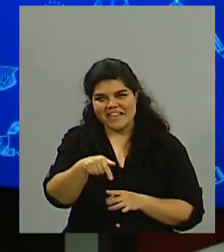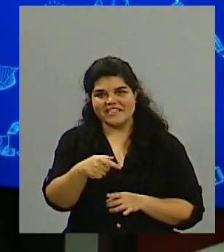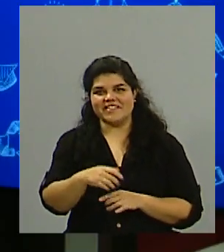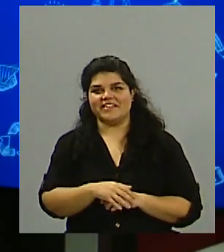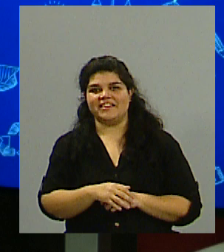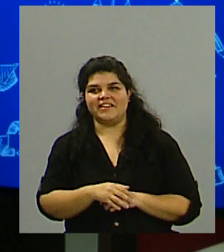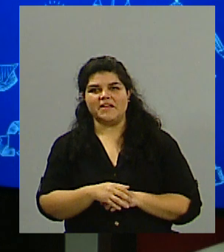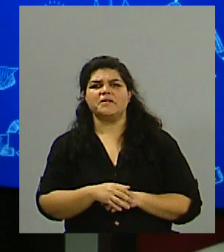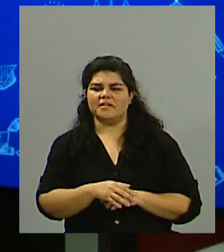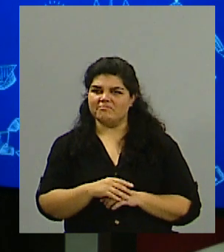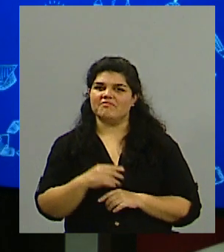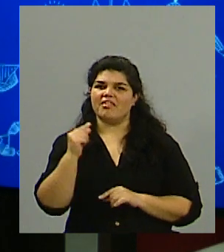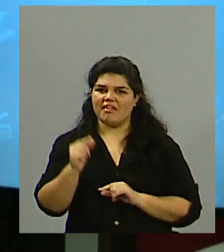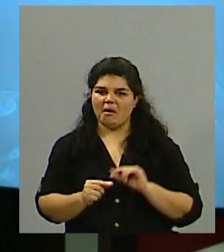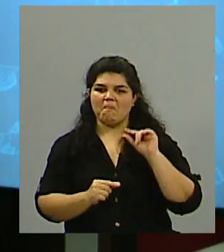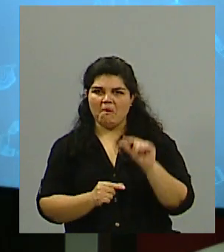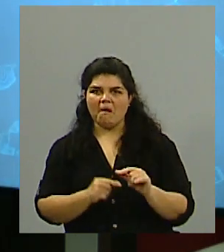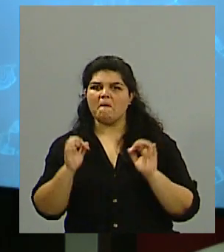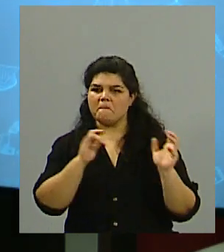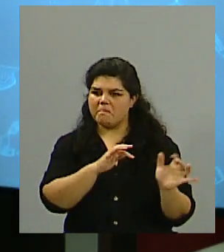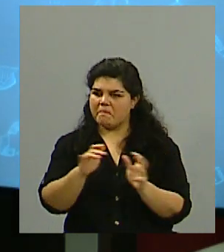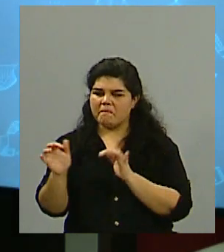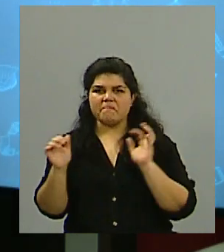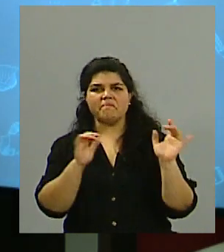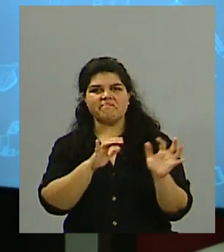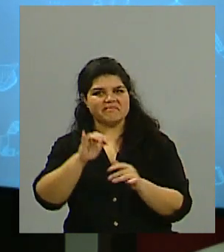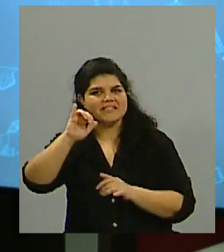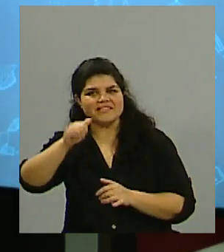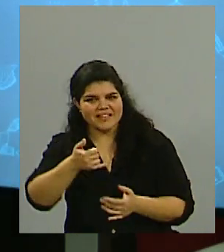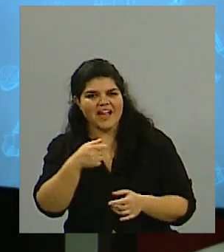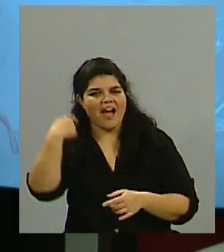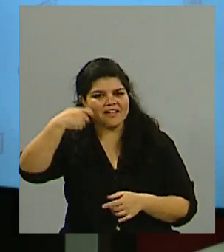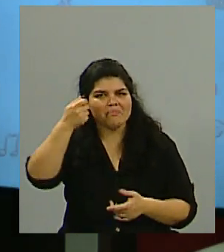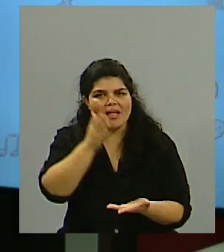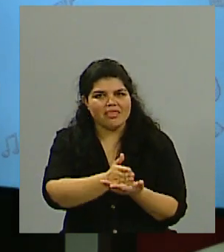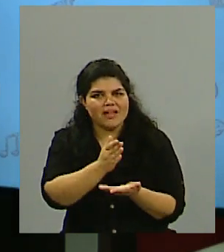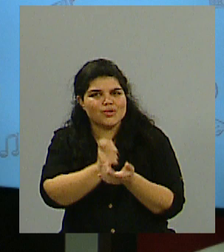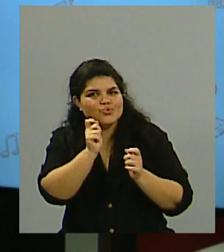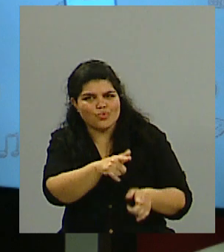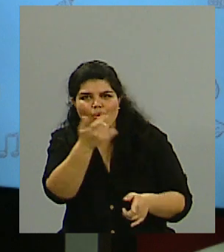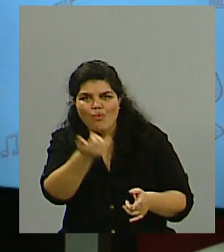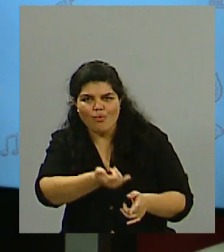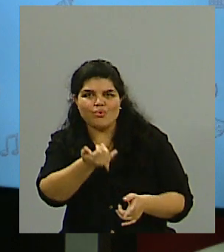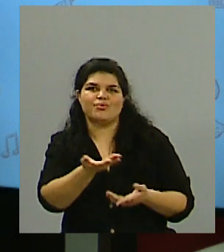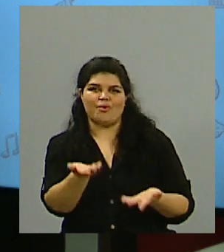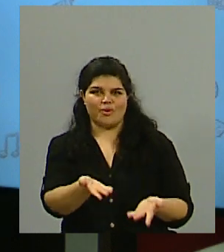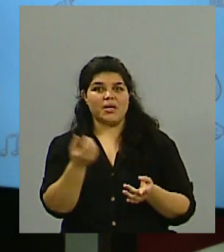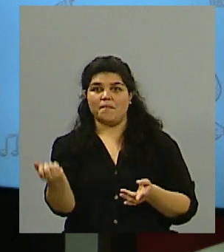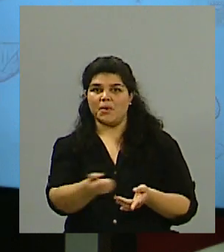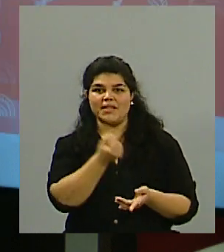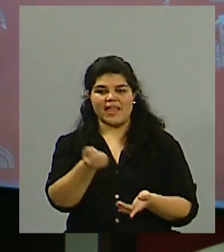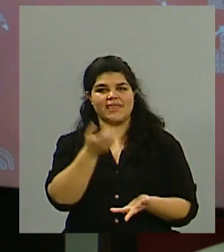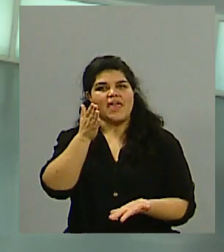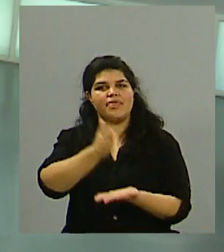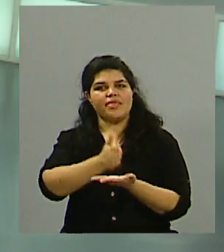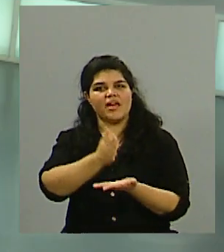habla más de los derechos de los animales y este concepto de rehabilitación, bueno, también es algo